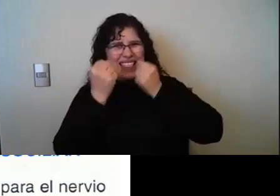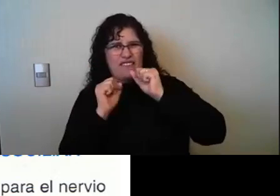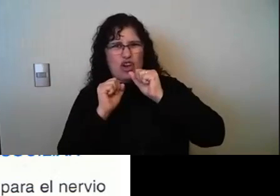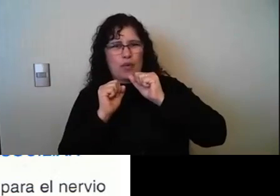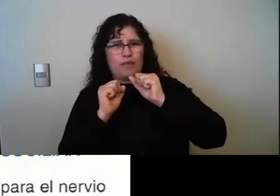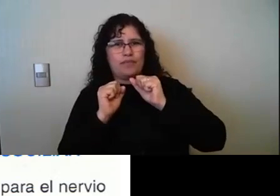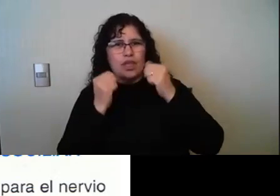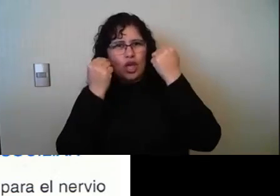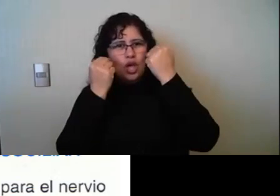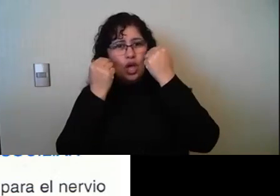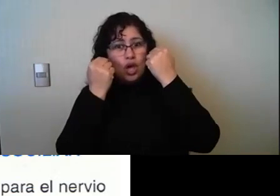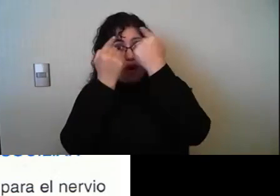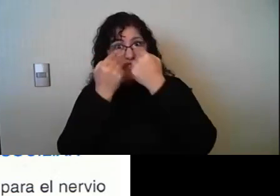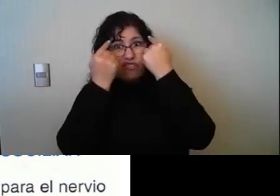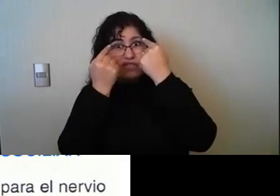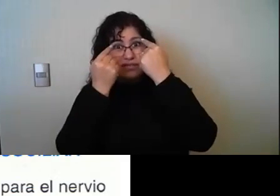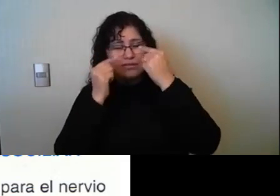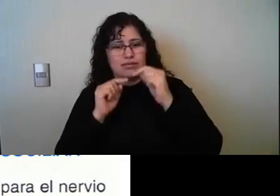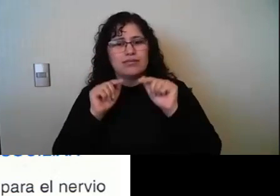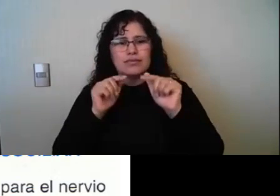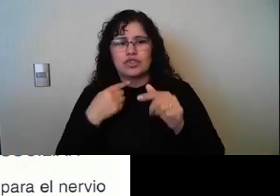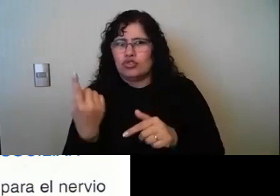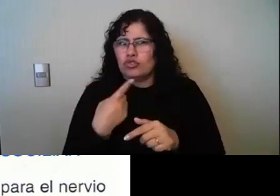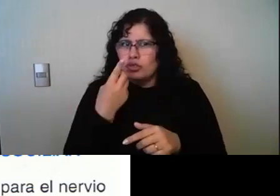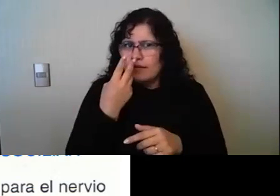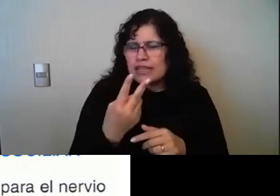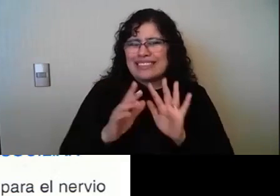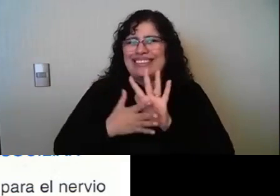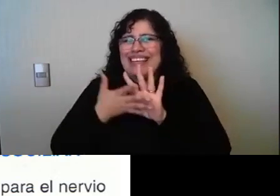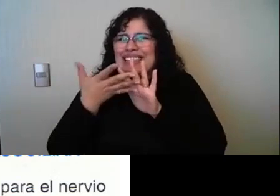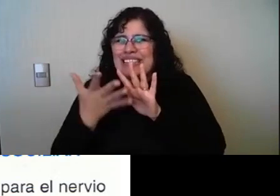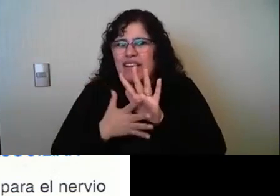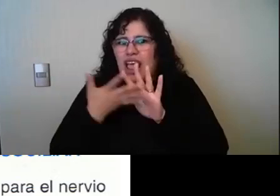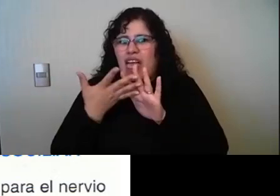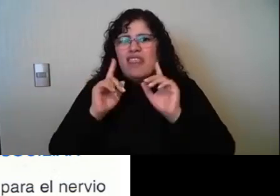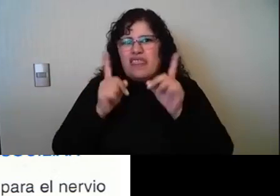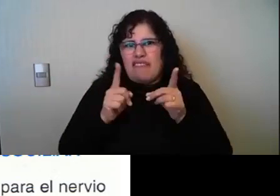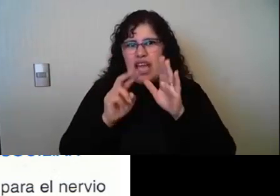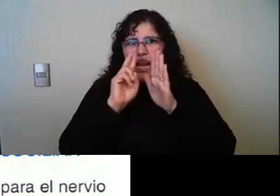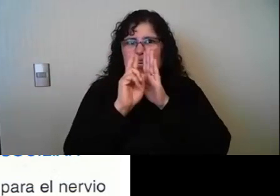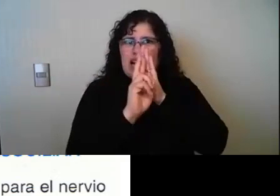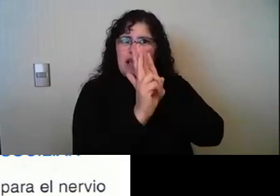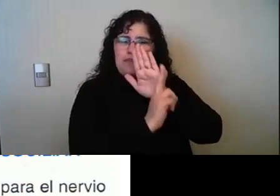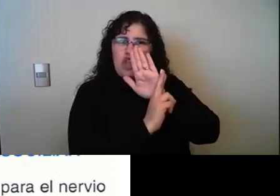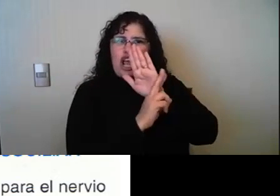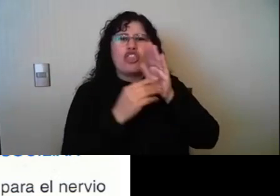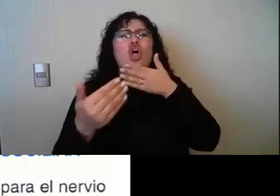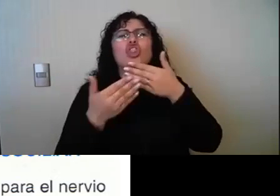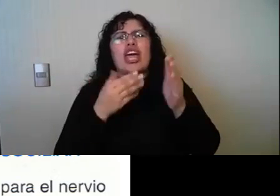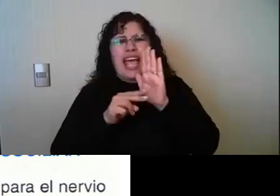territorio funcional, y como estamos estudiando sensibilidad, tenemos que partir de los receptores a nivel central. Por eso las flechas